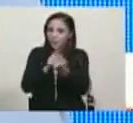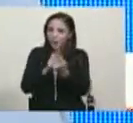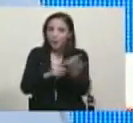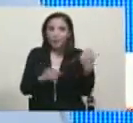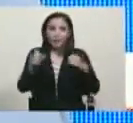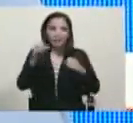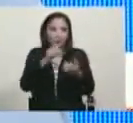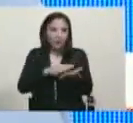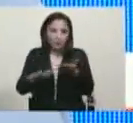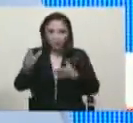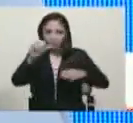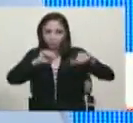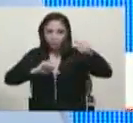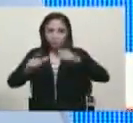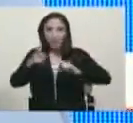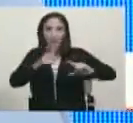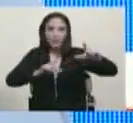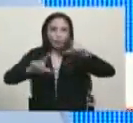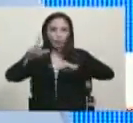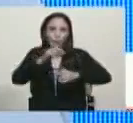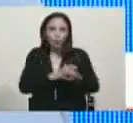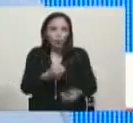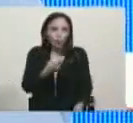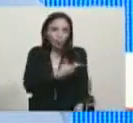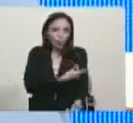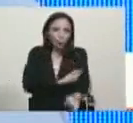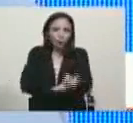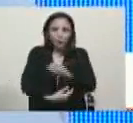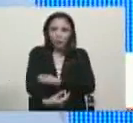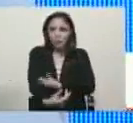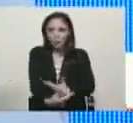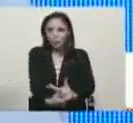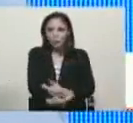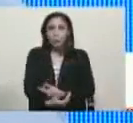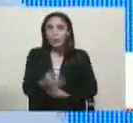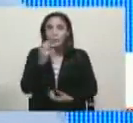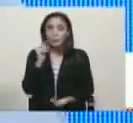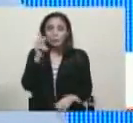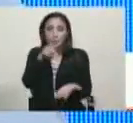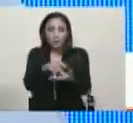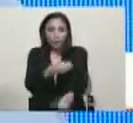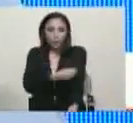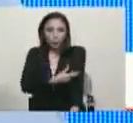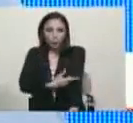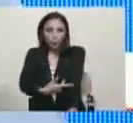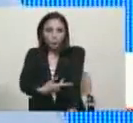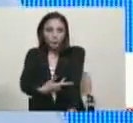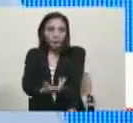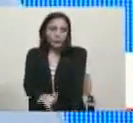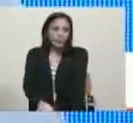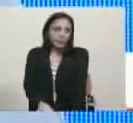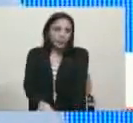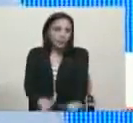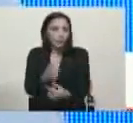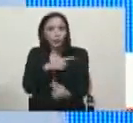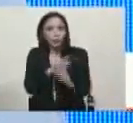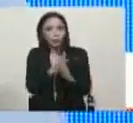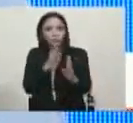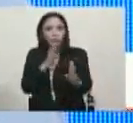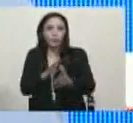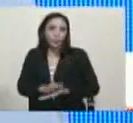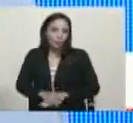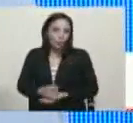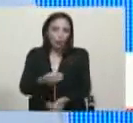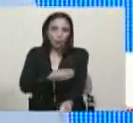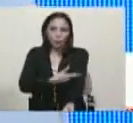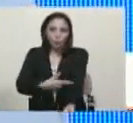todos. Quiere decir que usted se va a hacer el examen de laboratorio y está el principio activo, el